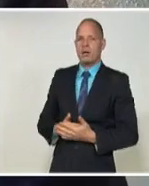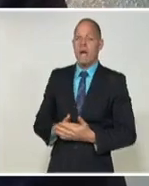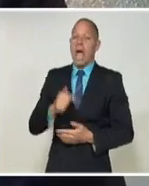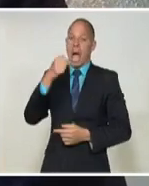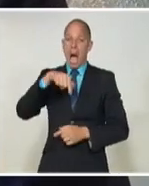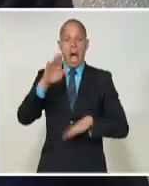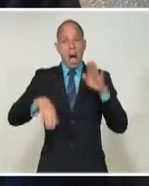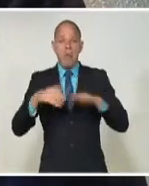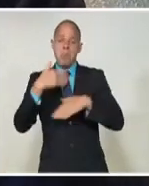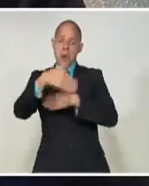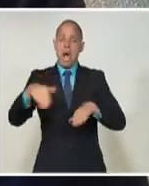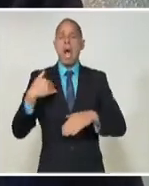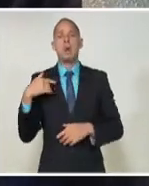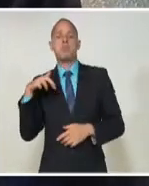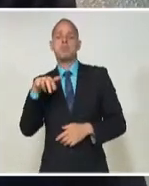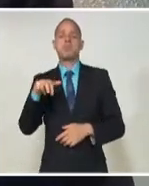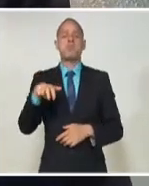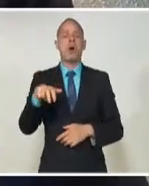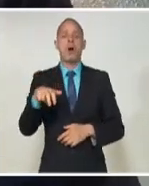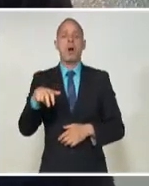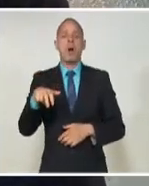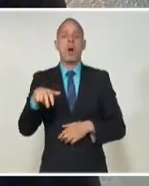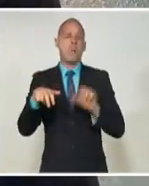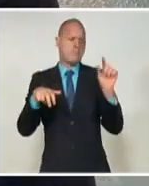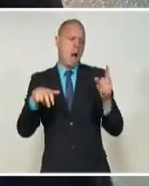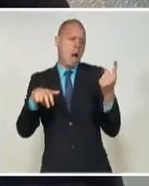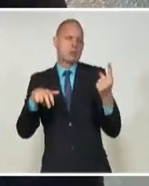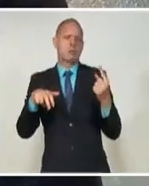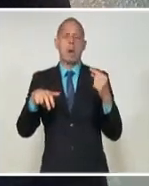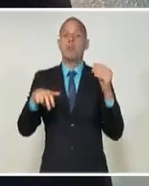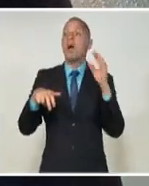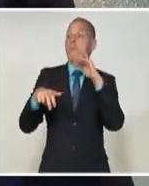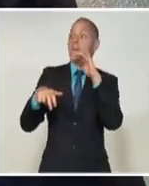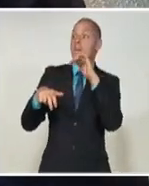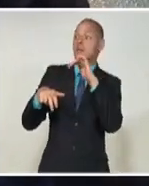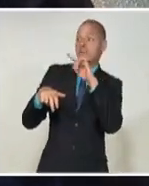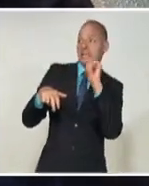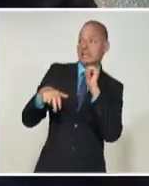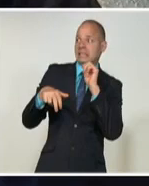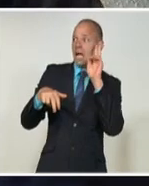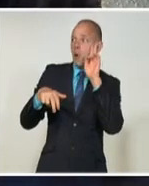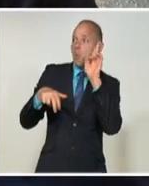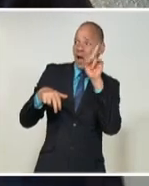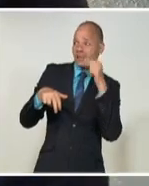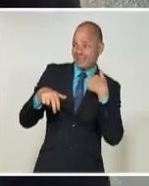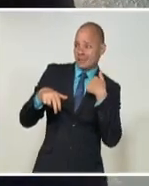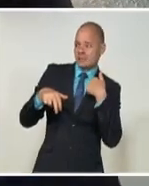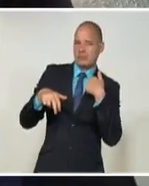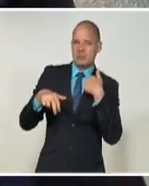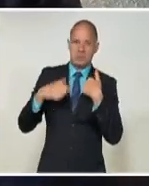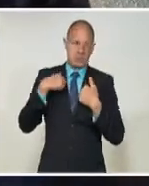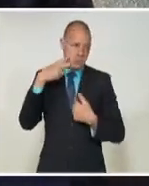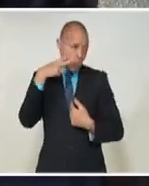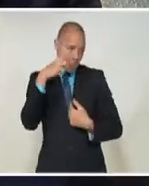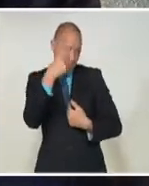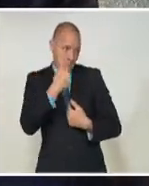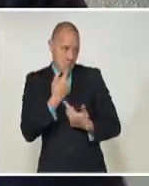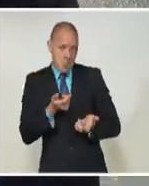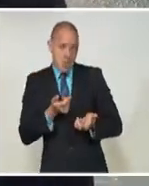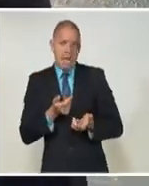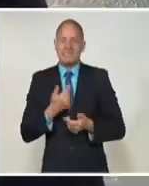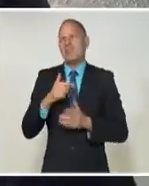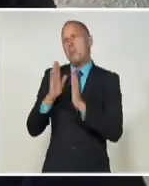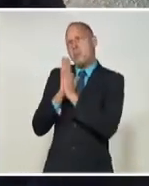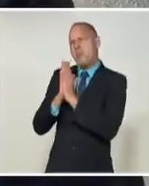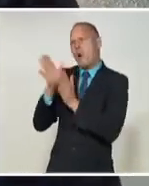café, quien te dice, tú te acuerdas de eso cuando salí, tú tienes que hablarle a mi hijo porque mi hijo no vio la serie. Se quieren que tú le expliques a tu hijo, al hijo en ese momento